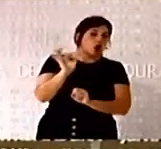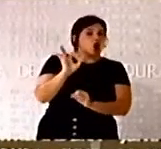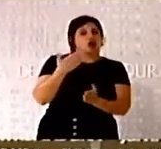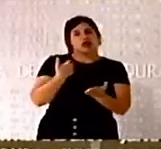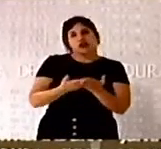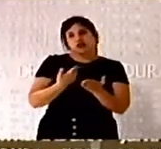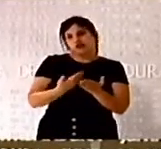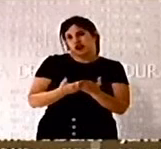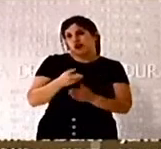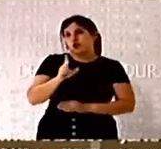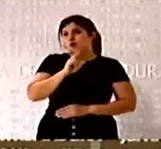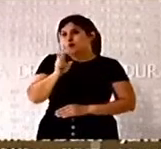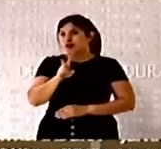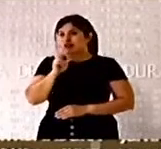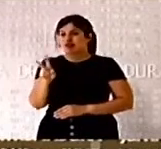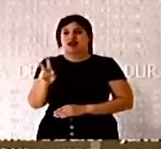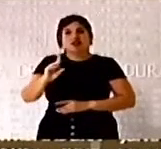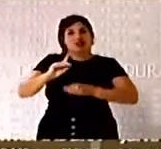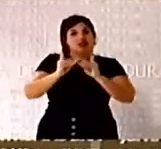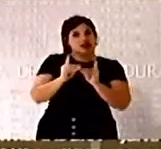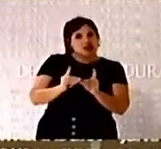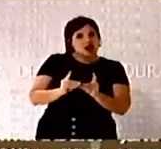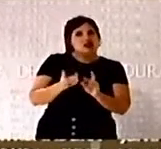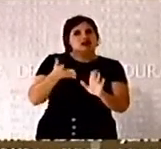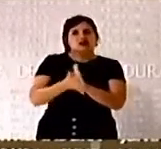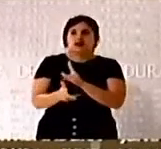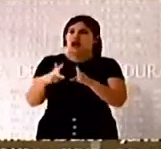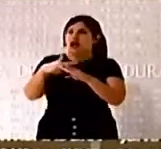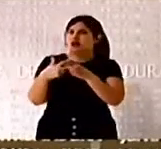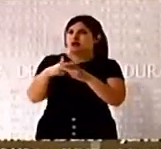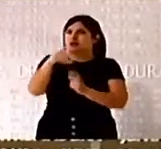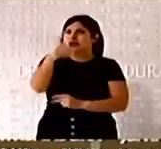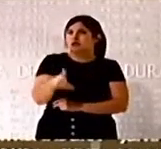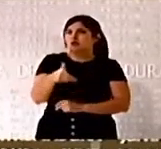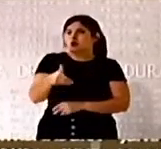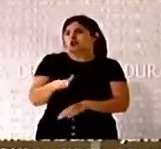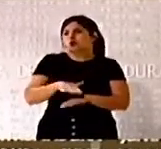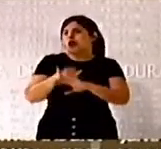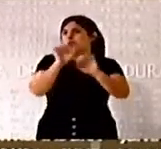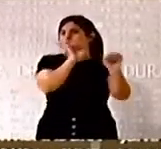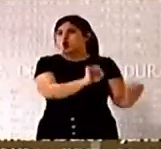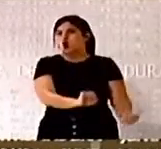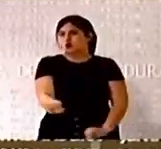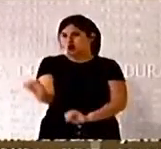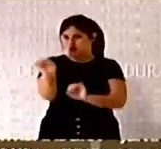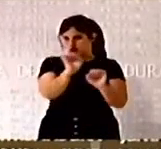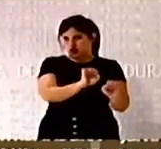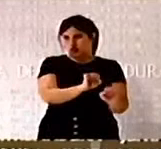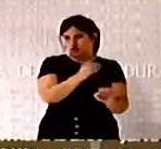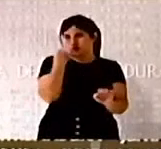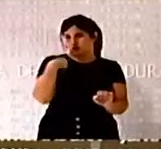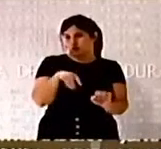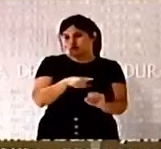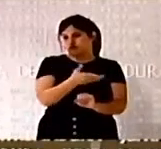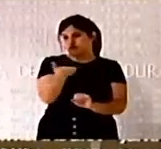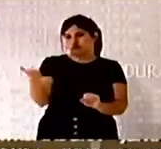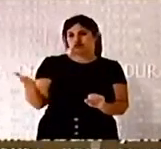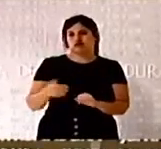digital una herramienta muy importante para proteger la seguridad